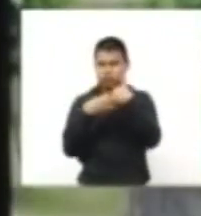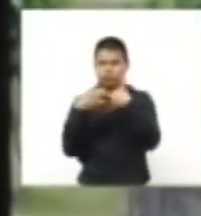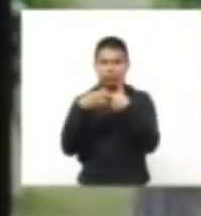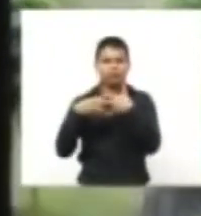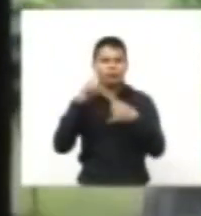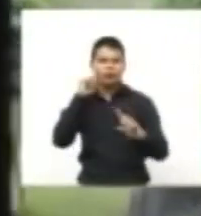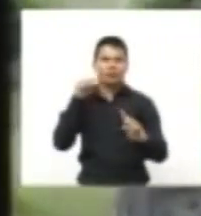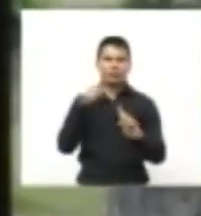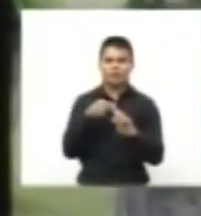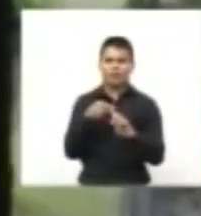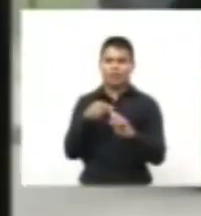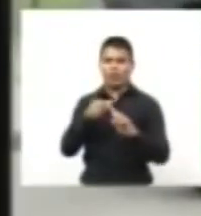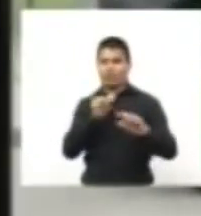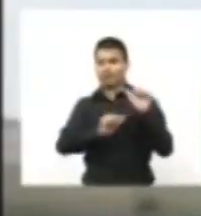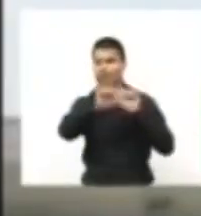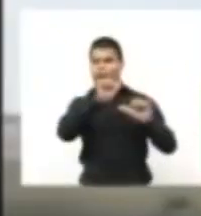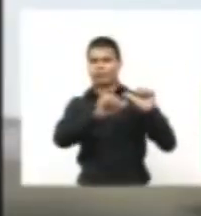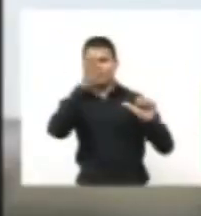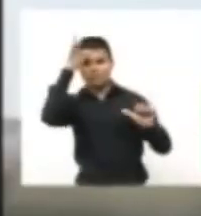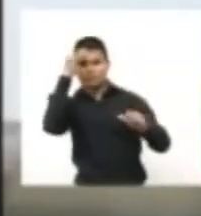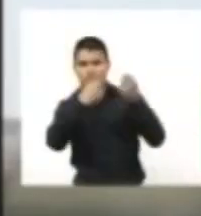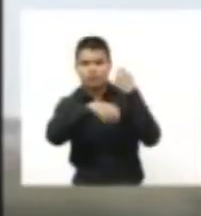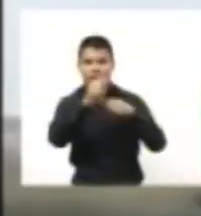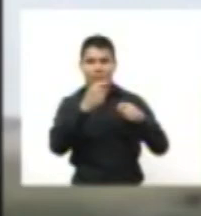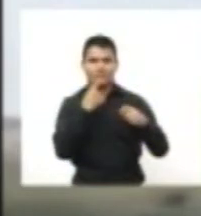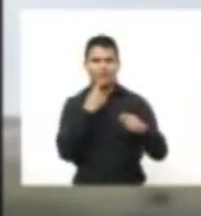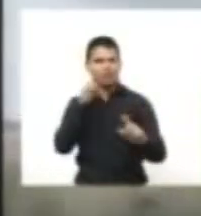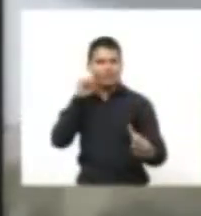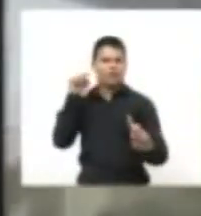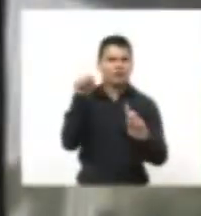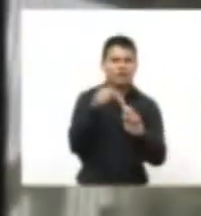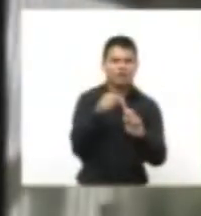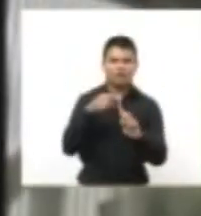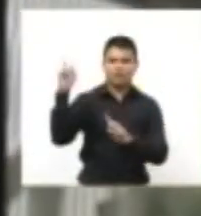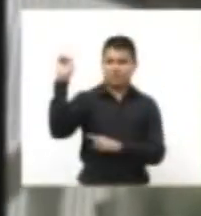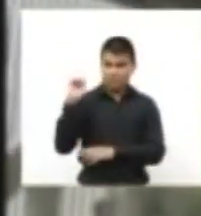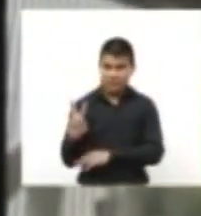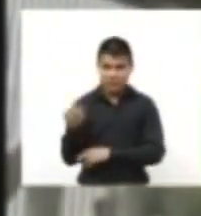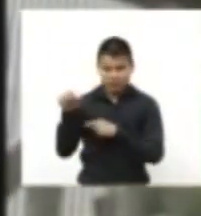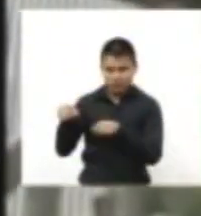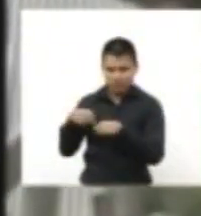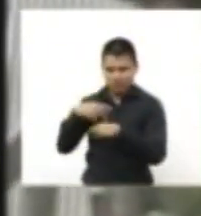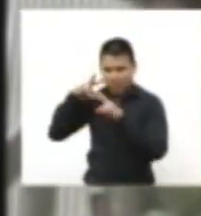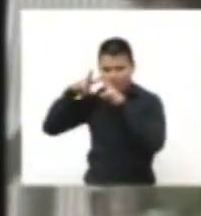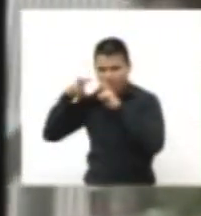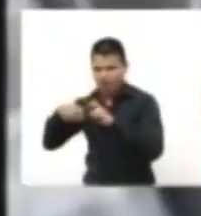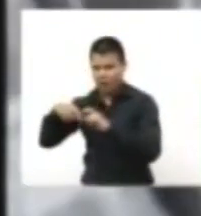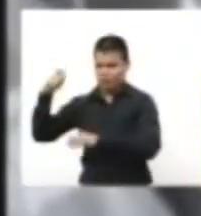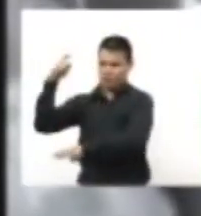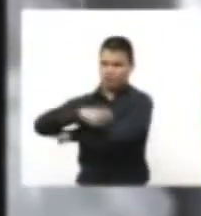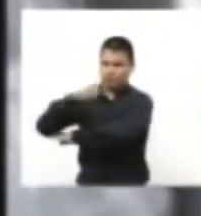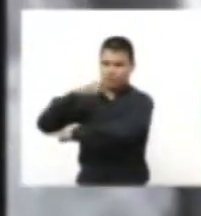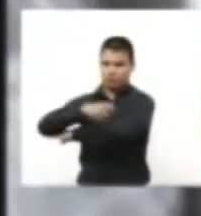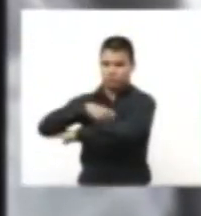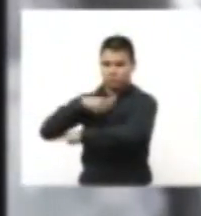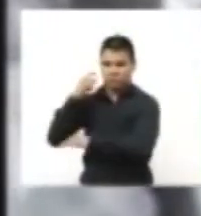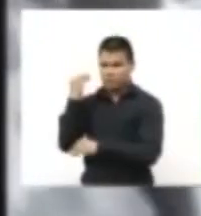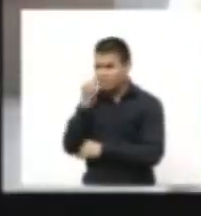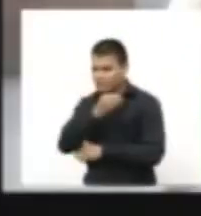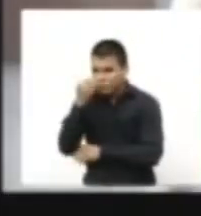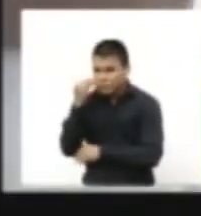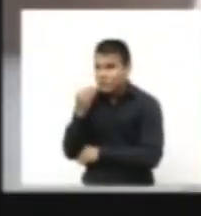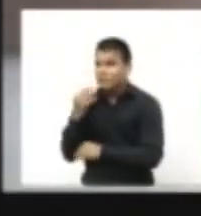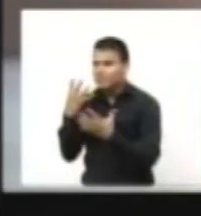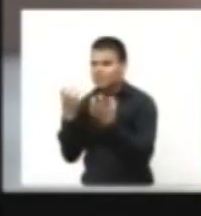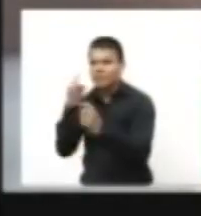el objetivo de los Estados Unidos es el petróleo venezolano y hacerle frente a los países que están en contra de los Estados Unidos, ya que